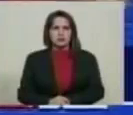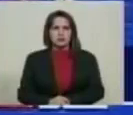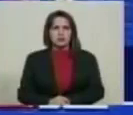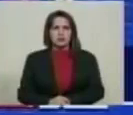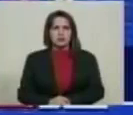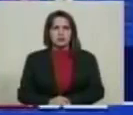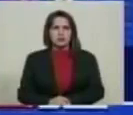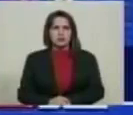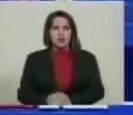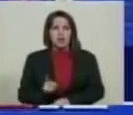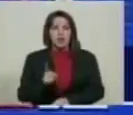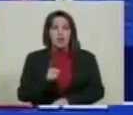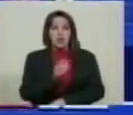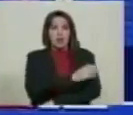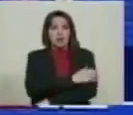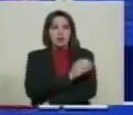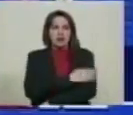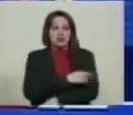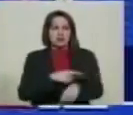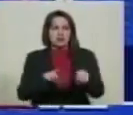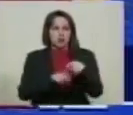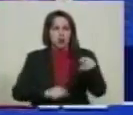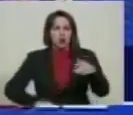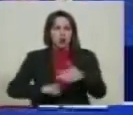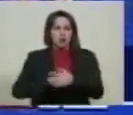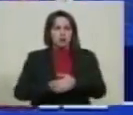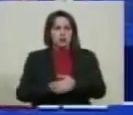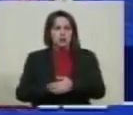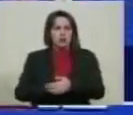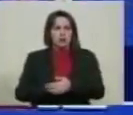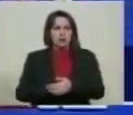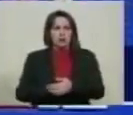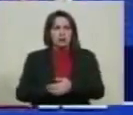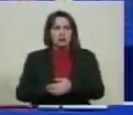Calificar esta derecha como una derecha golpista, fascista.